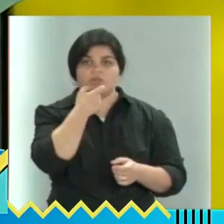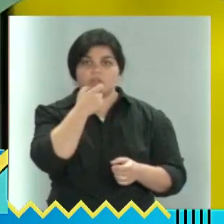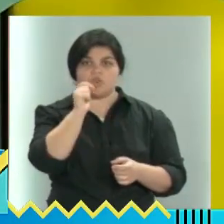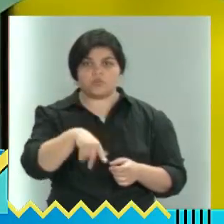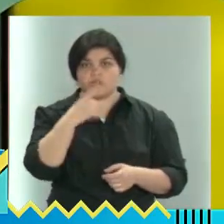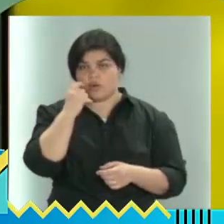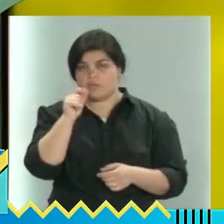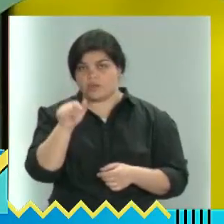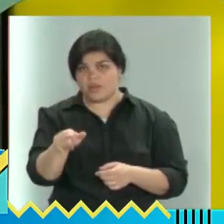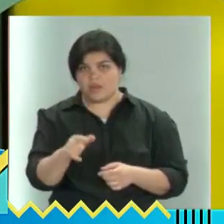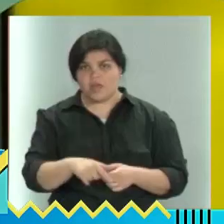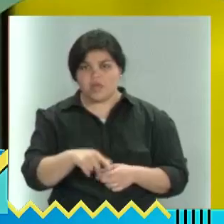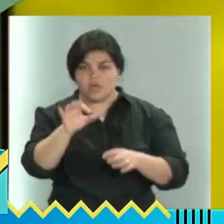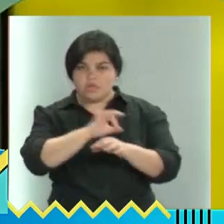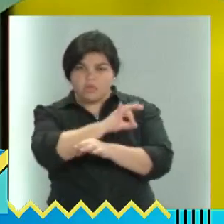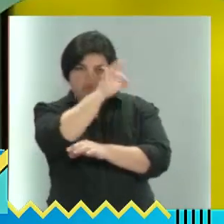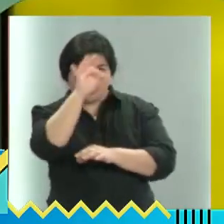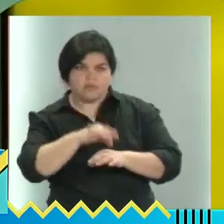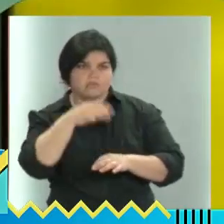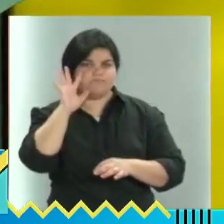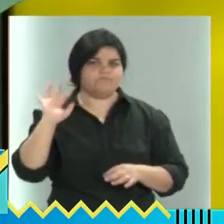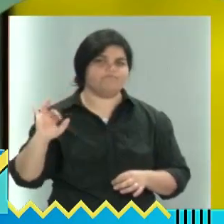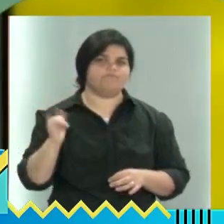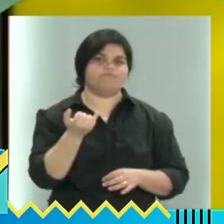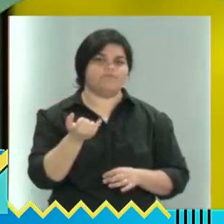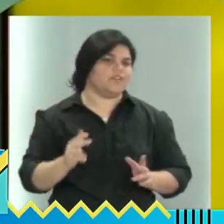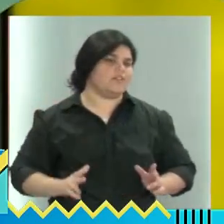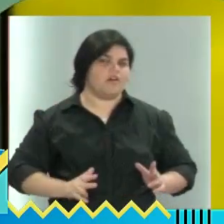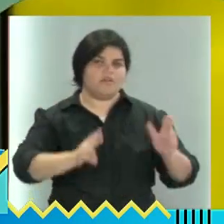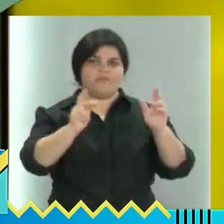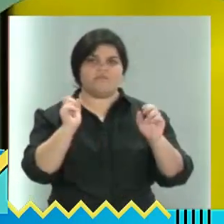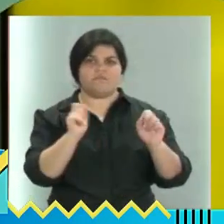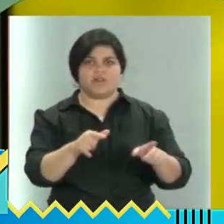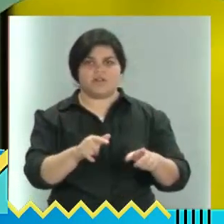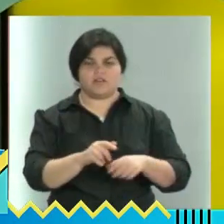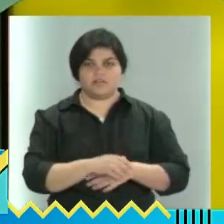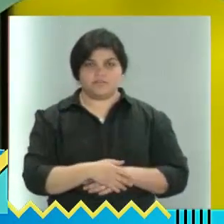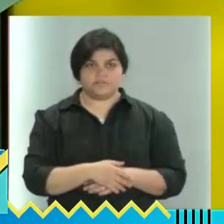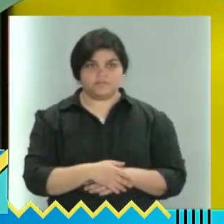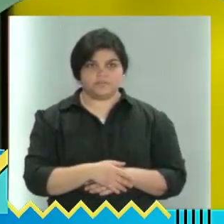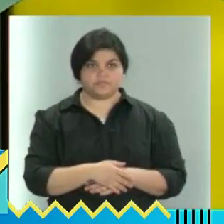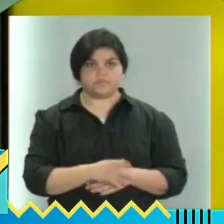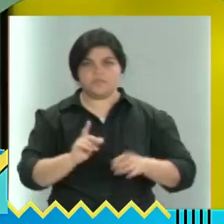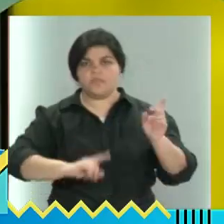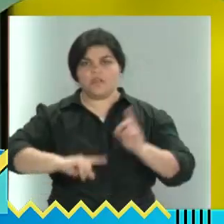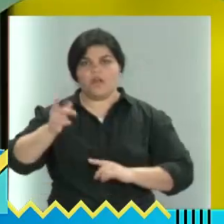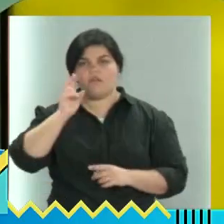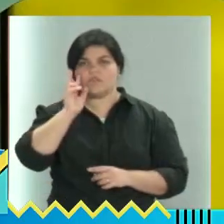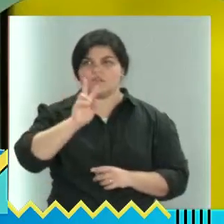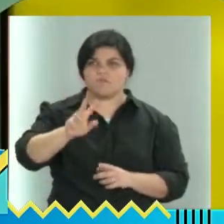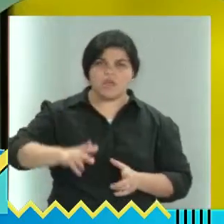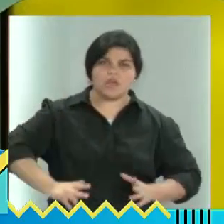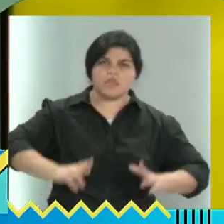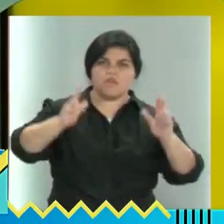Tedeschi, claramente la estructura. Es una estructura. No es, por ahí uno ve otros edificios